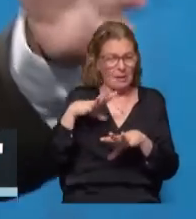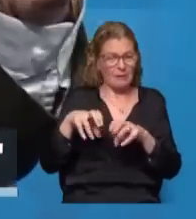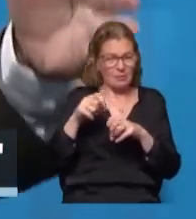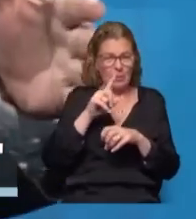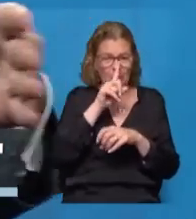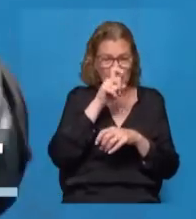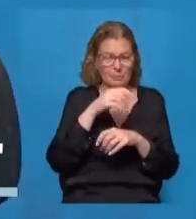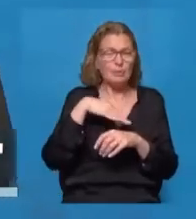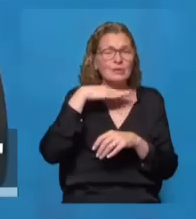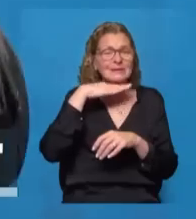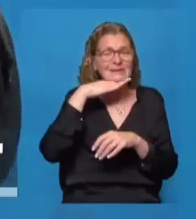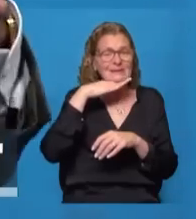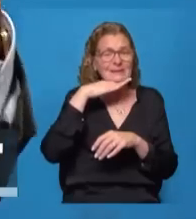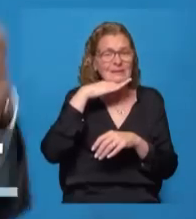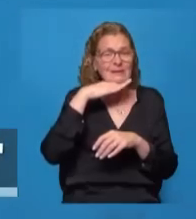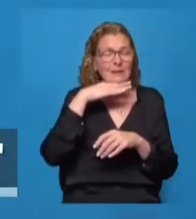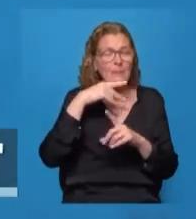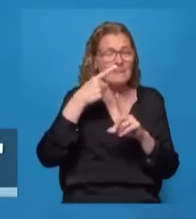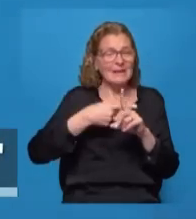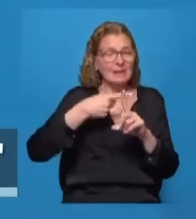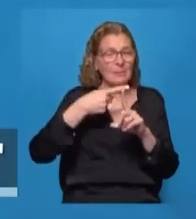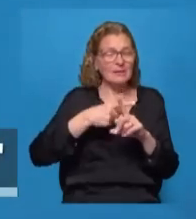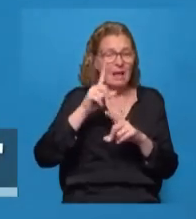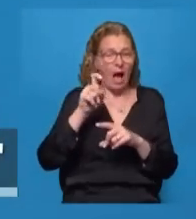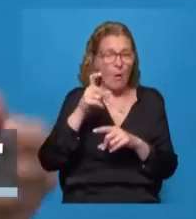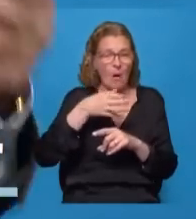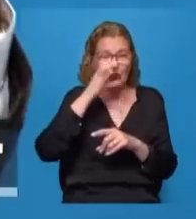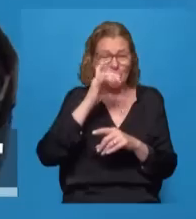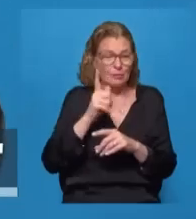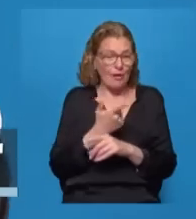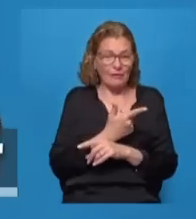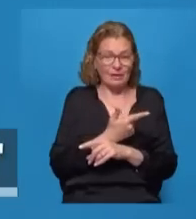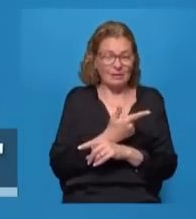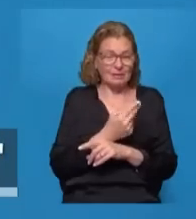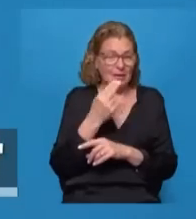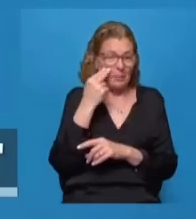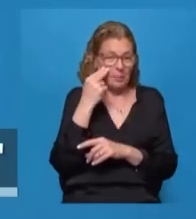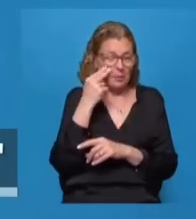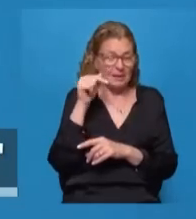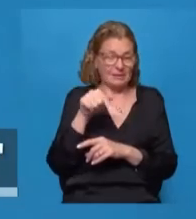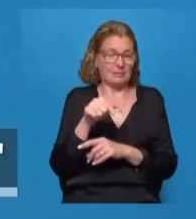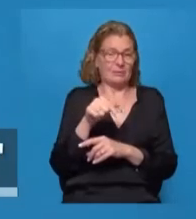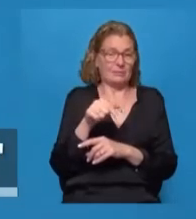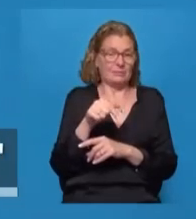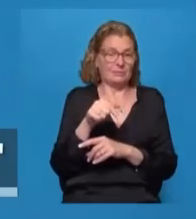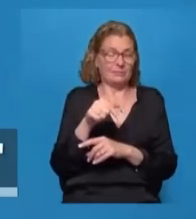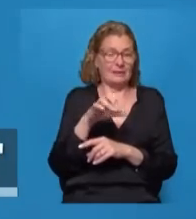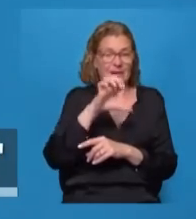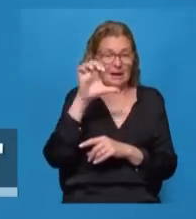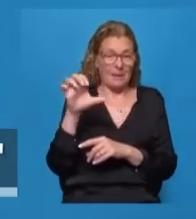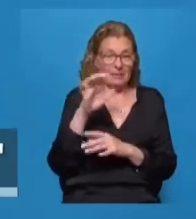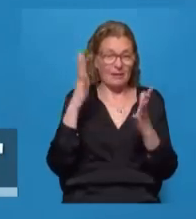Montevideo y en canelones varios meses de no tener agua potable y entre las causas de eso está que las empresas